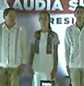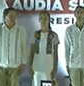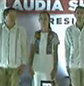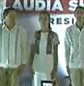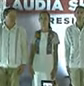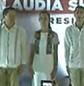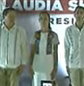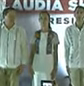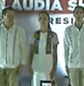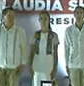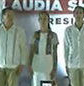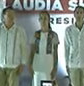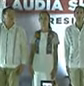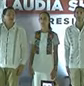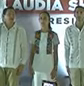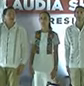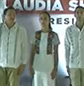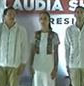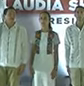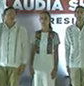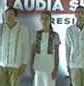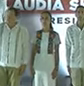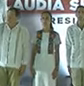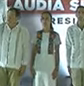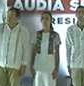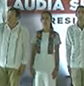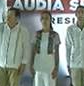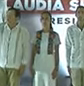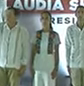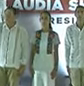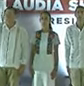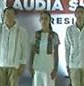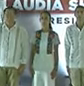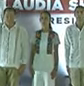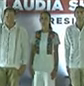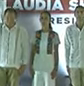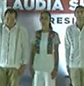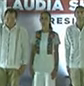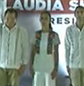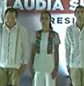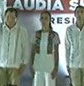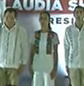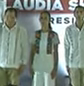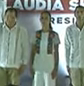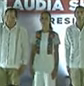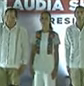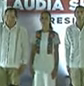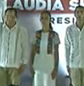suos la Tierra al sonoro de